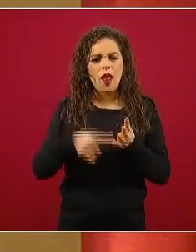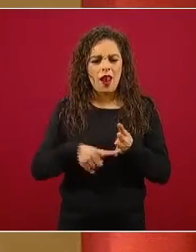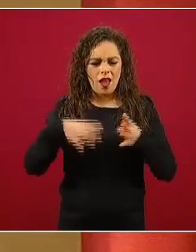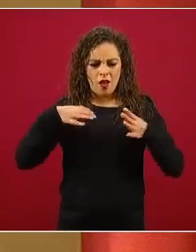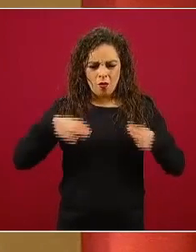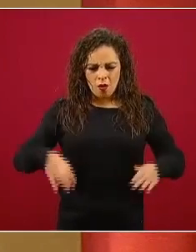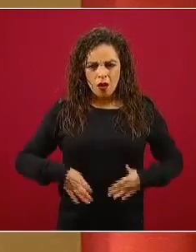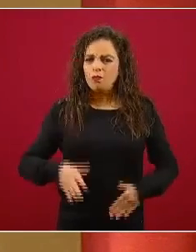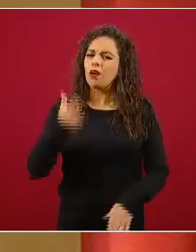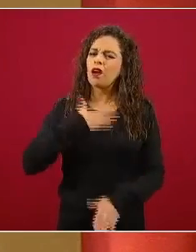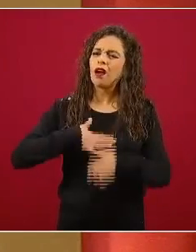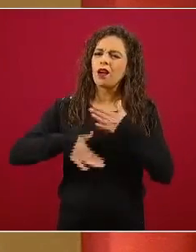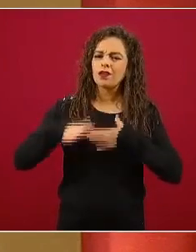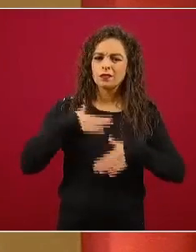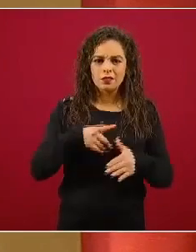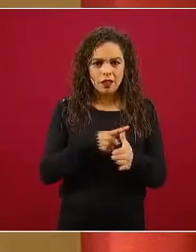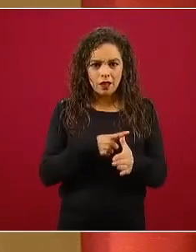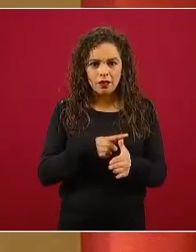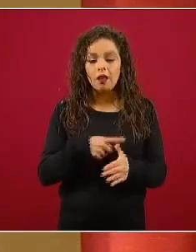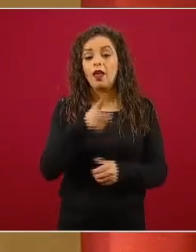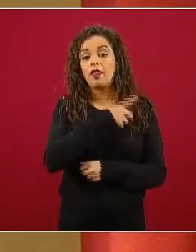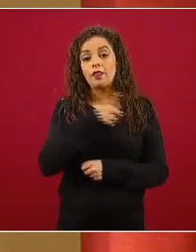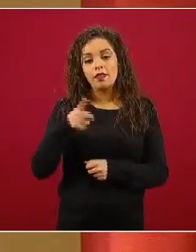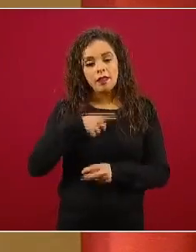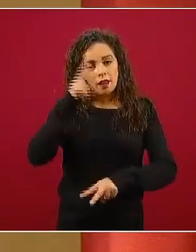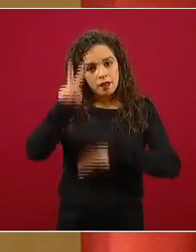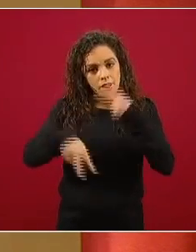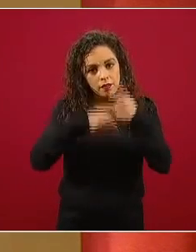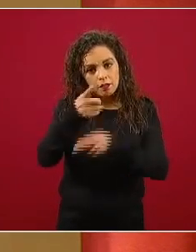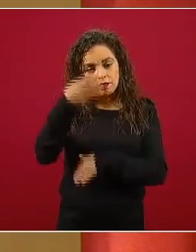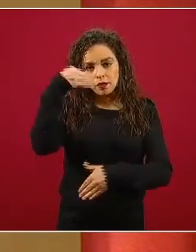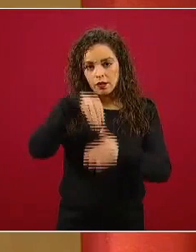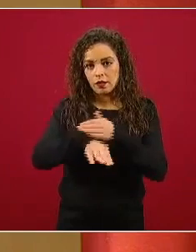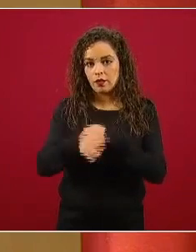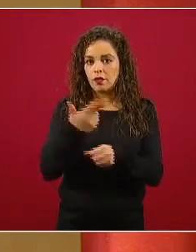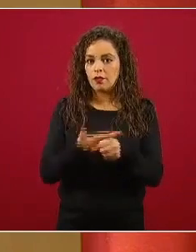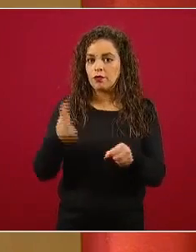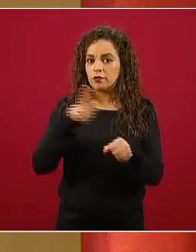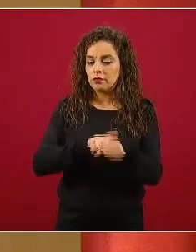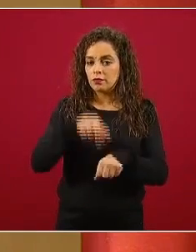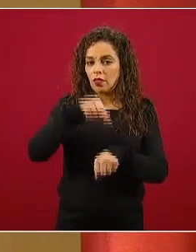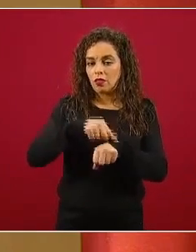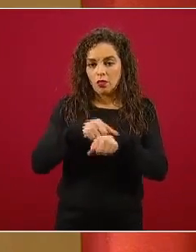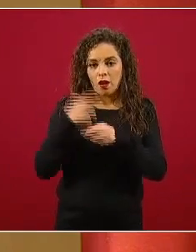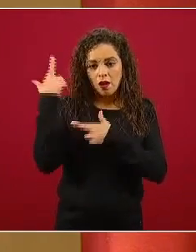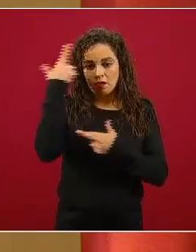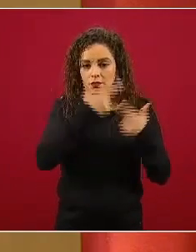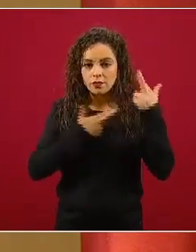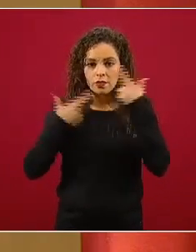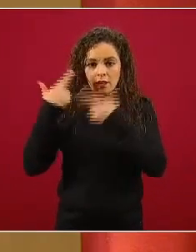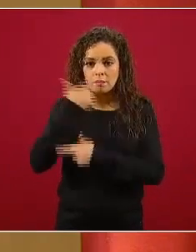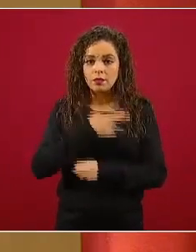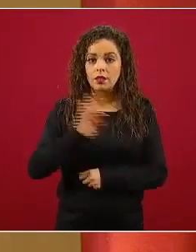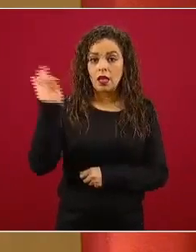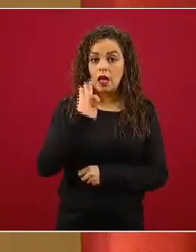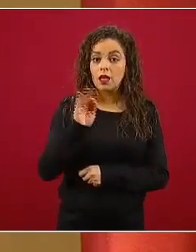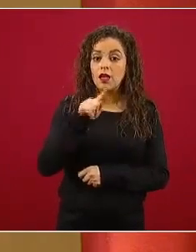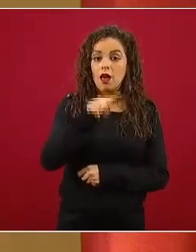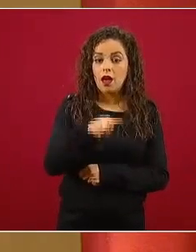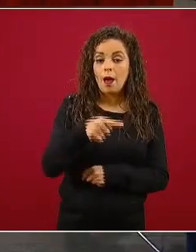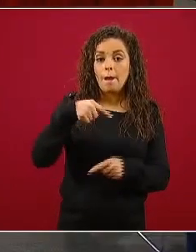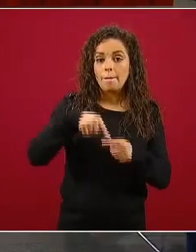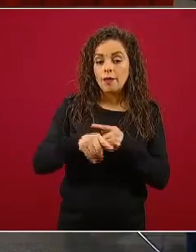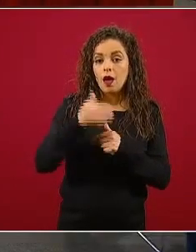fatiga, debe acudir a atención médica para valorar si está evolucionando hacia las complicaciones de